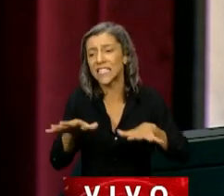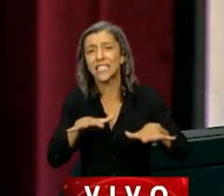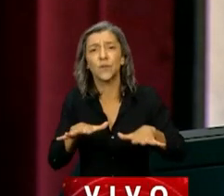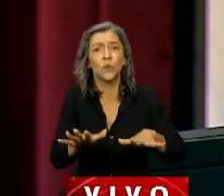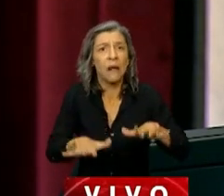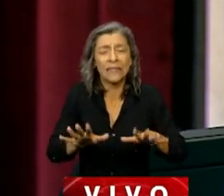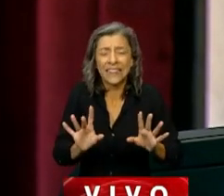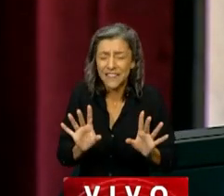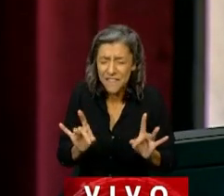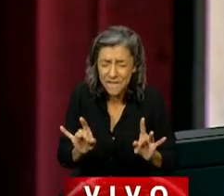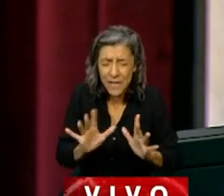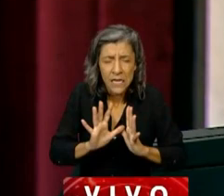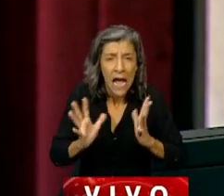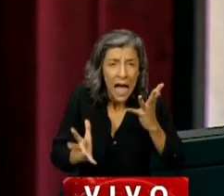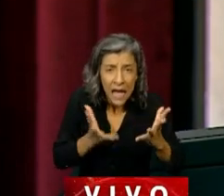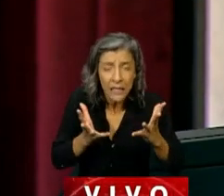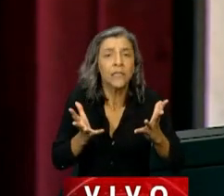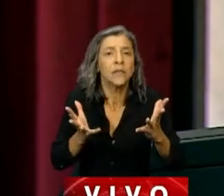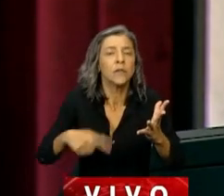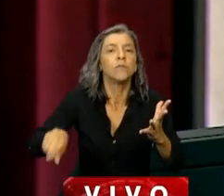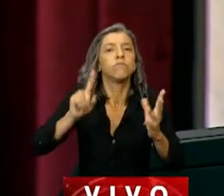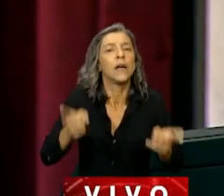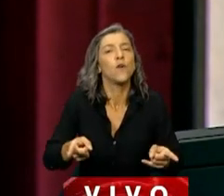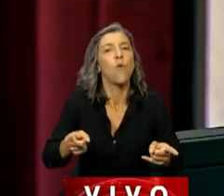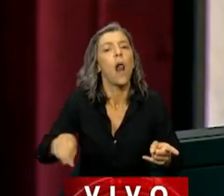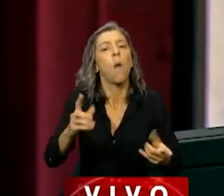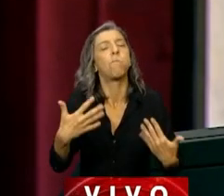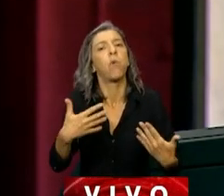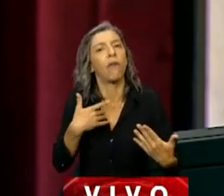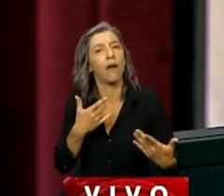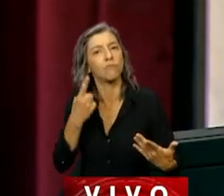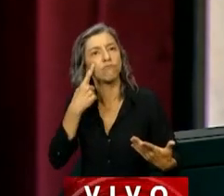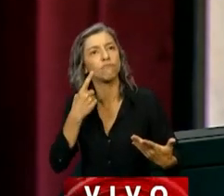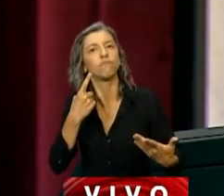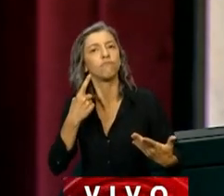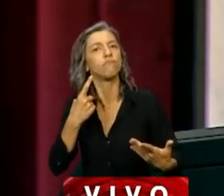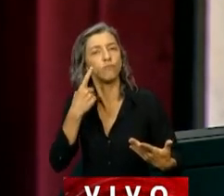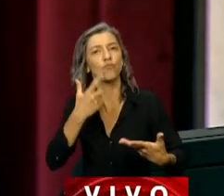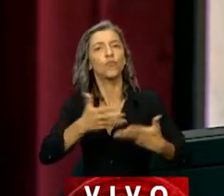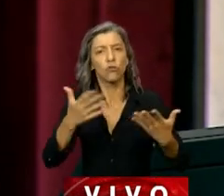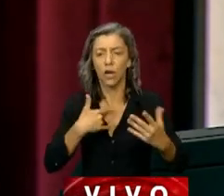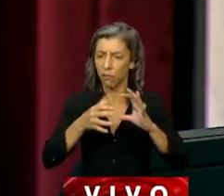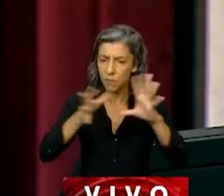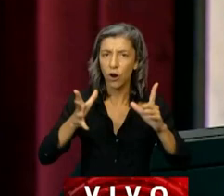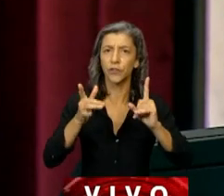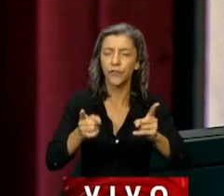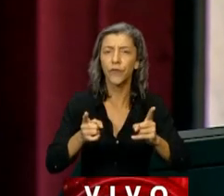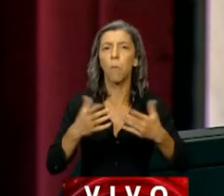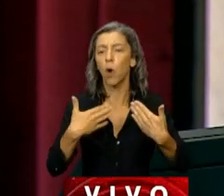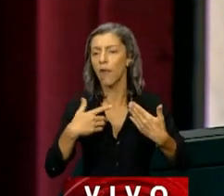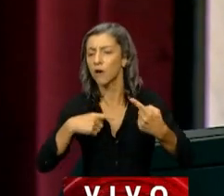aguante para que la Argentina y la democracia se pueda expresar acá. Y en lo que viene, lo